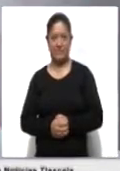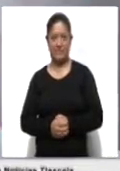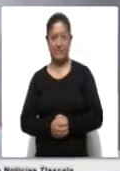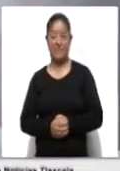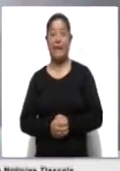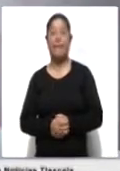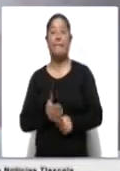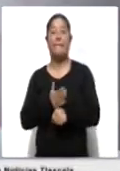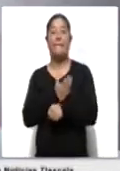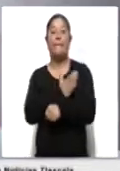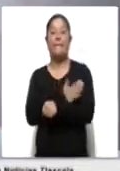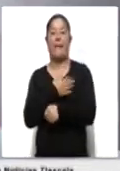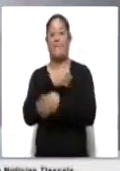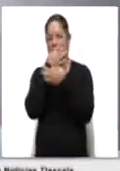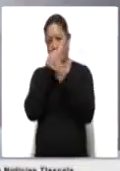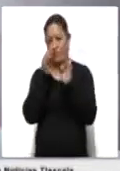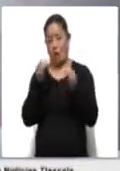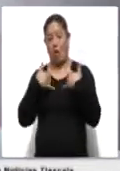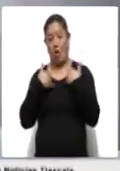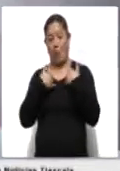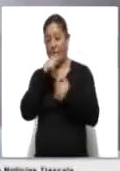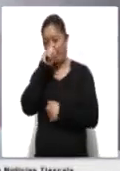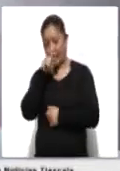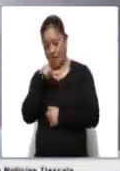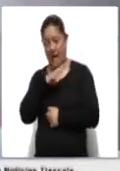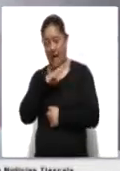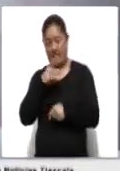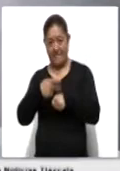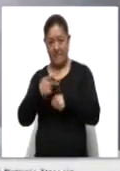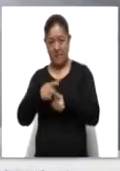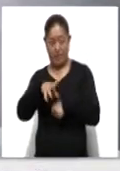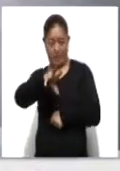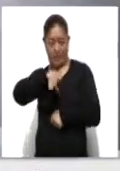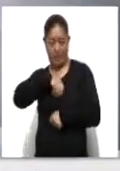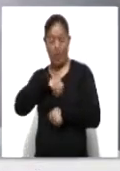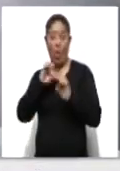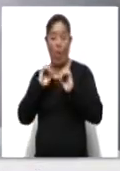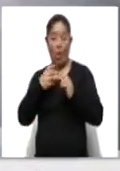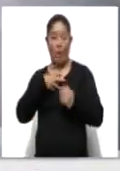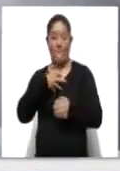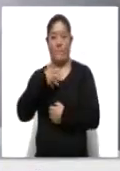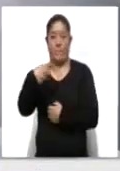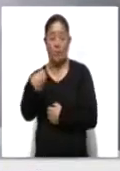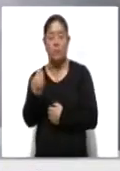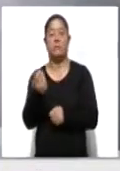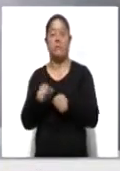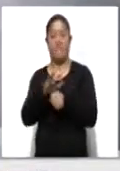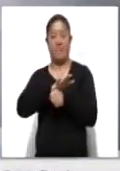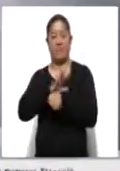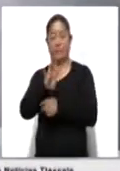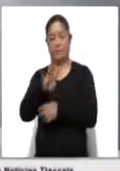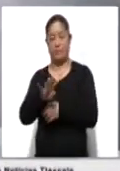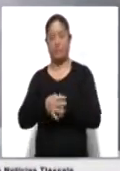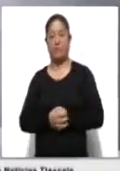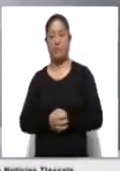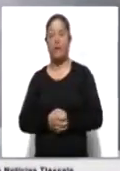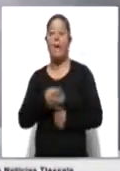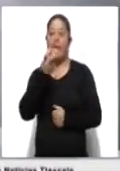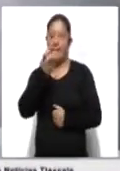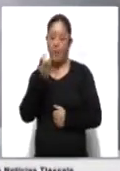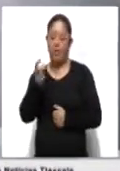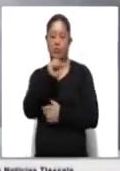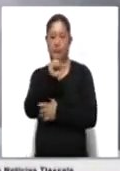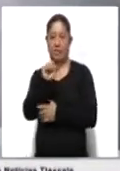Como ya se lo adelantaba, los jóvenes también tienen riesgo de contraer y propagar el virus causante de la COVID-19. Por ello,